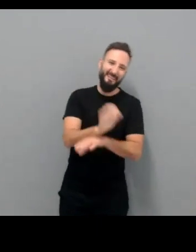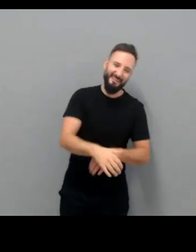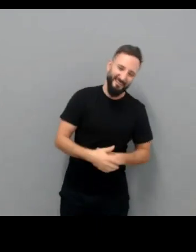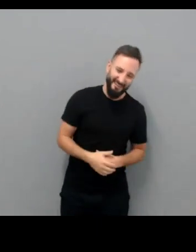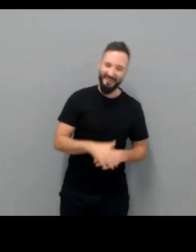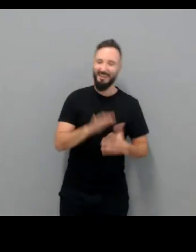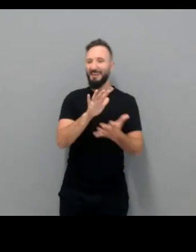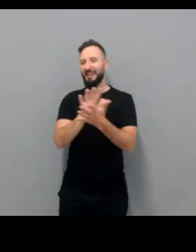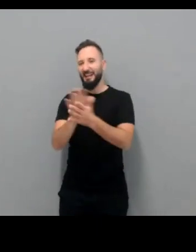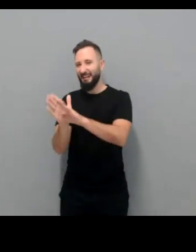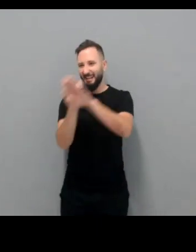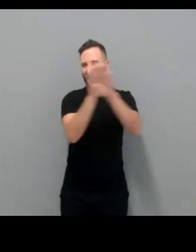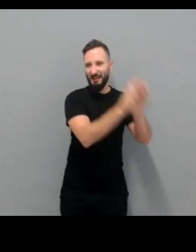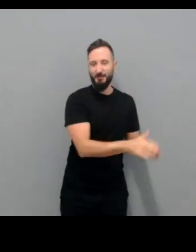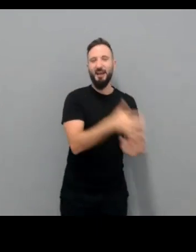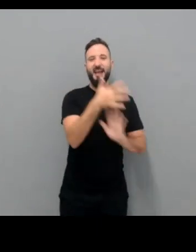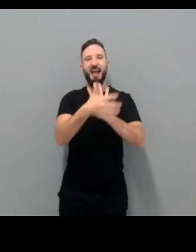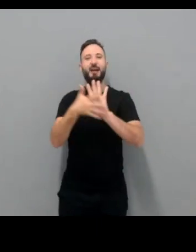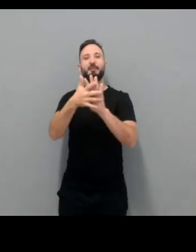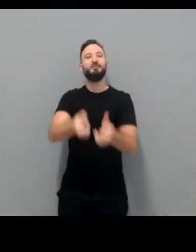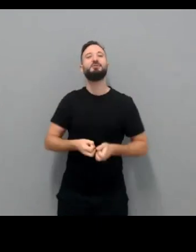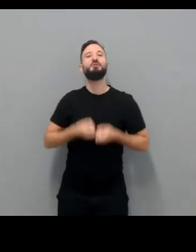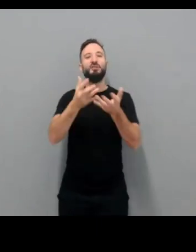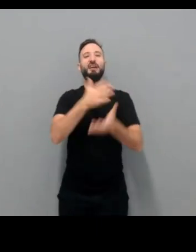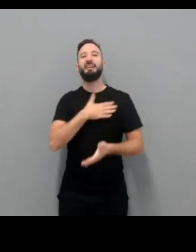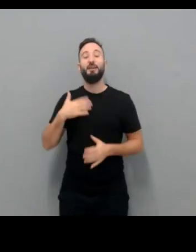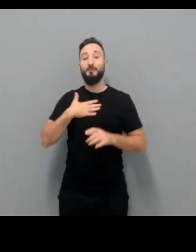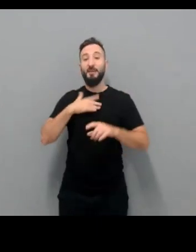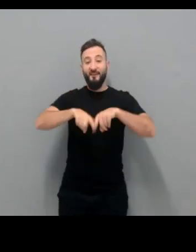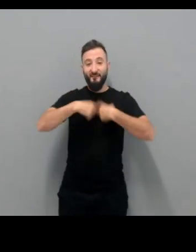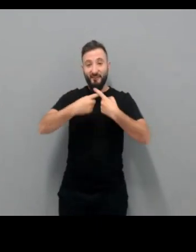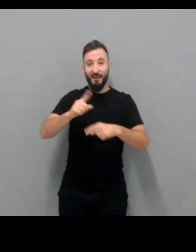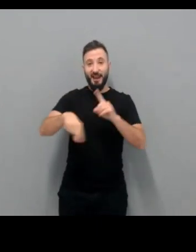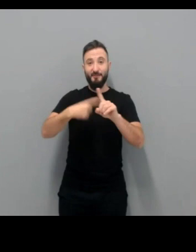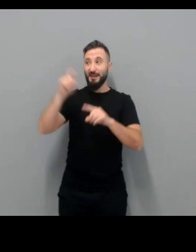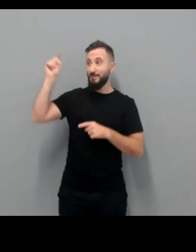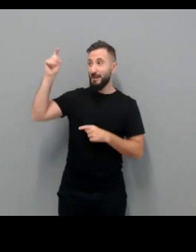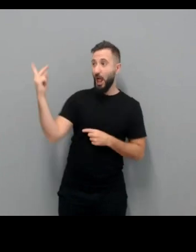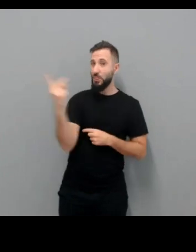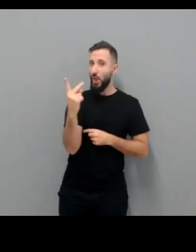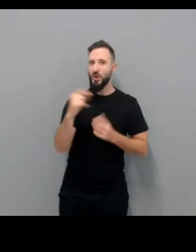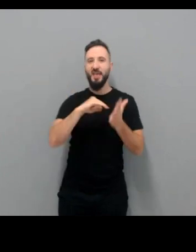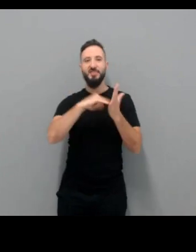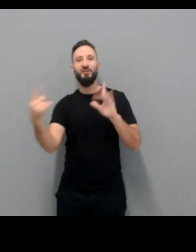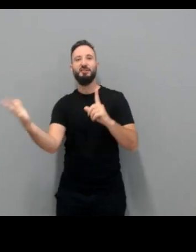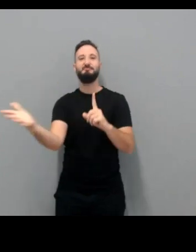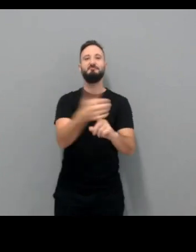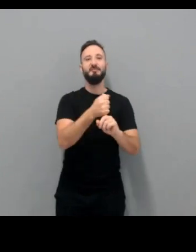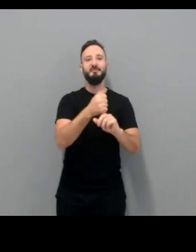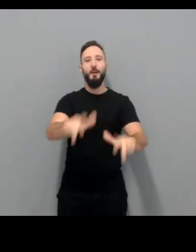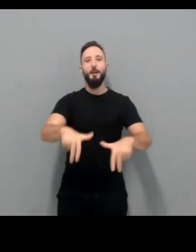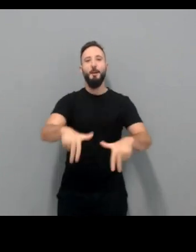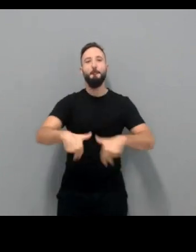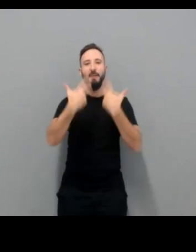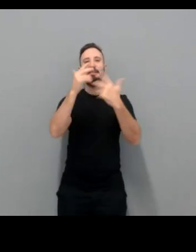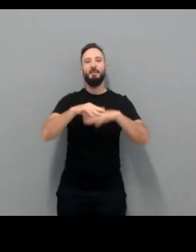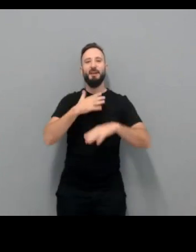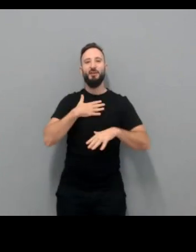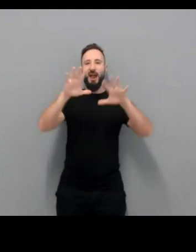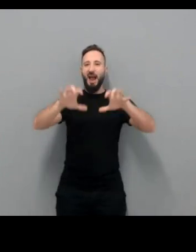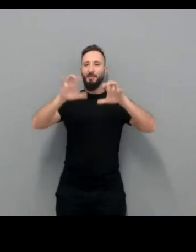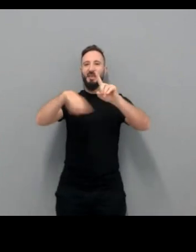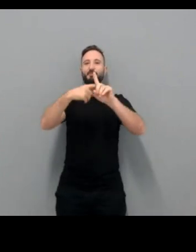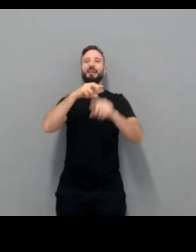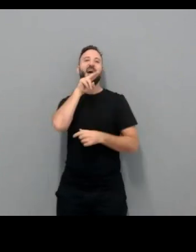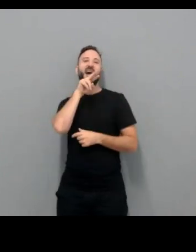no nos desviemos de lo que os quiero contar. Mi familia y maestra encontraron la tecnología que me permitió poder aprender y